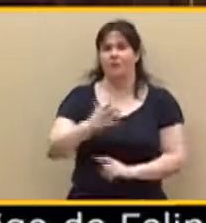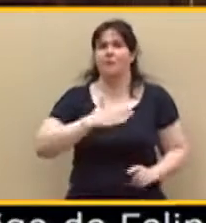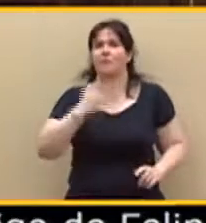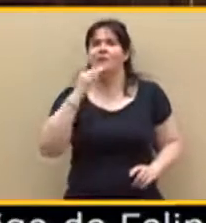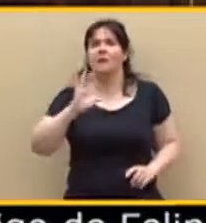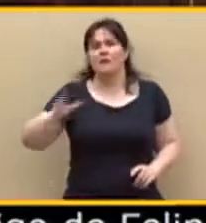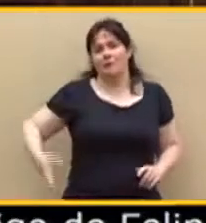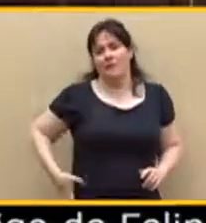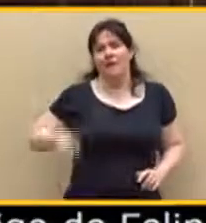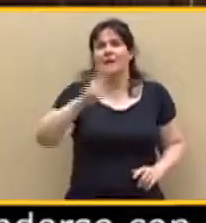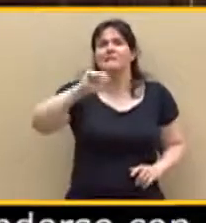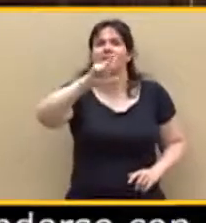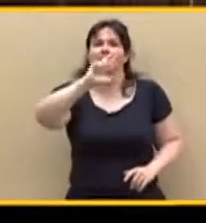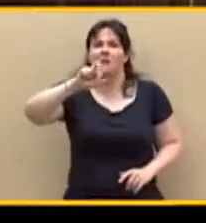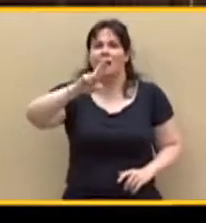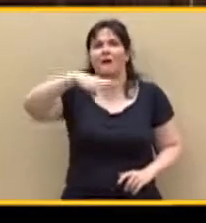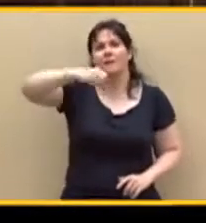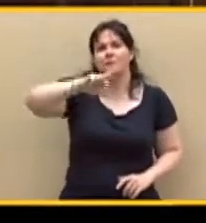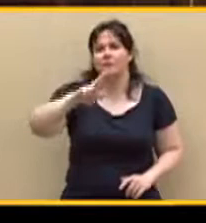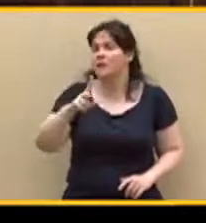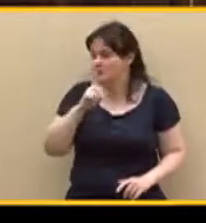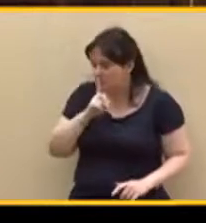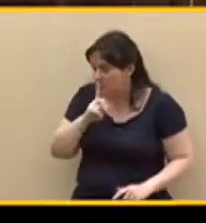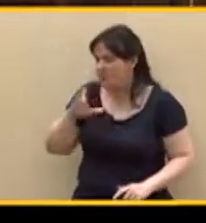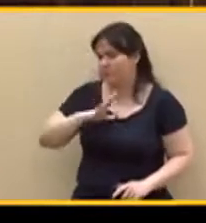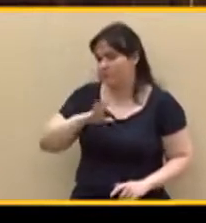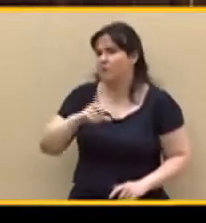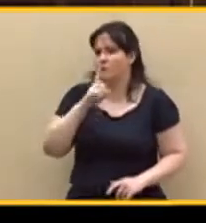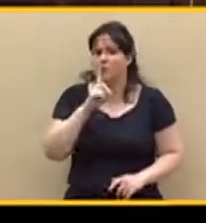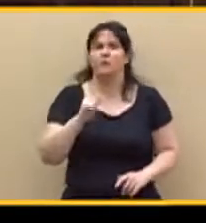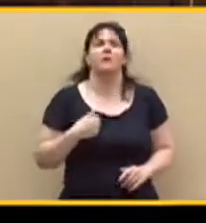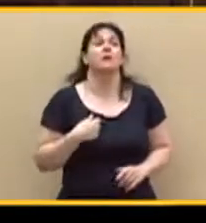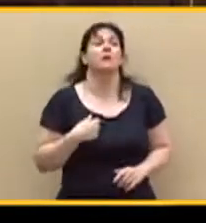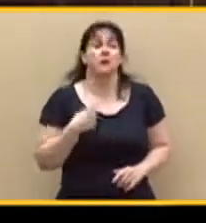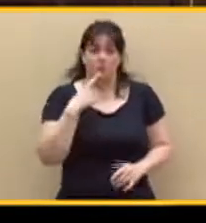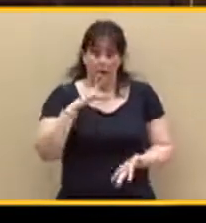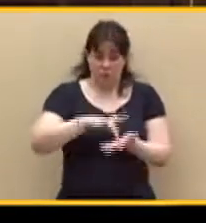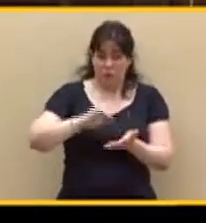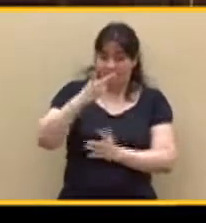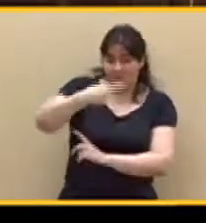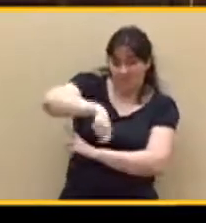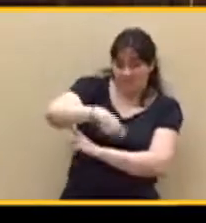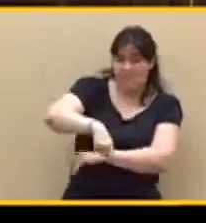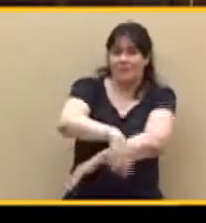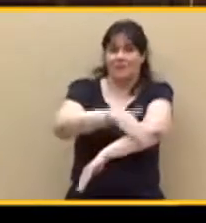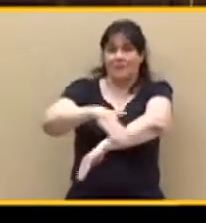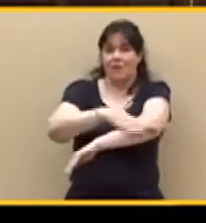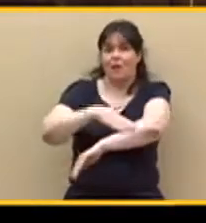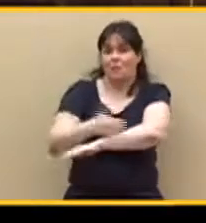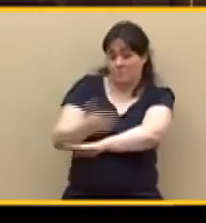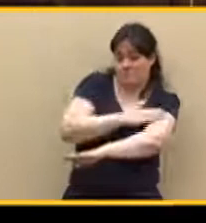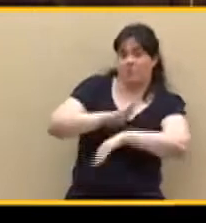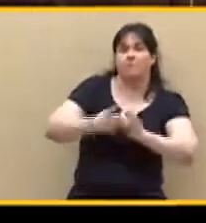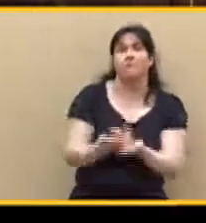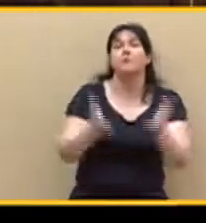Villarmir. Silencio, por favor, silencio. Pasó de vicepresidente del gobierno predemocrático a